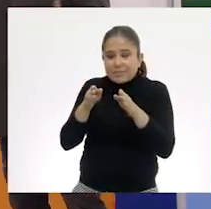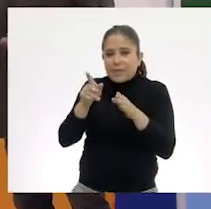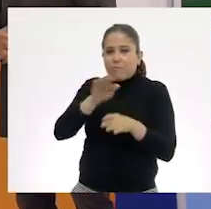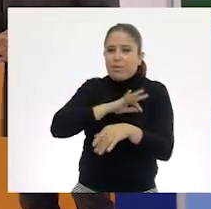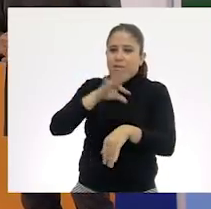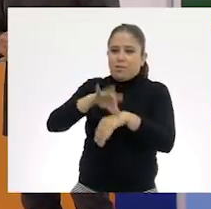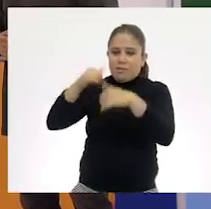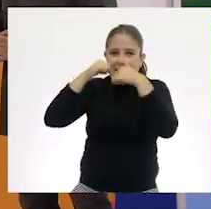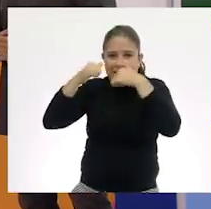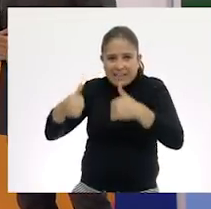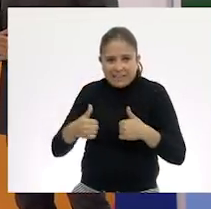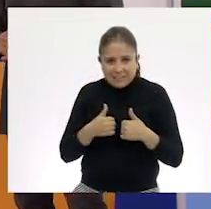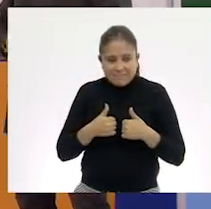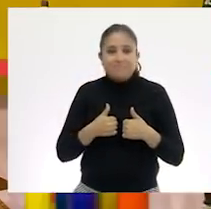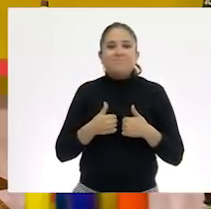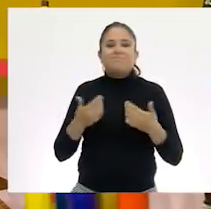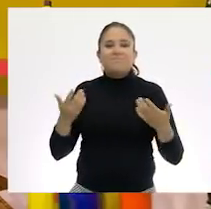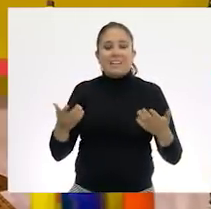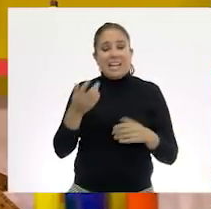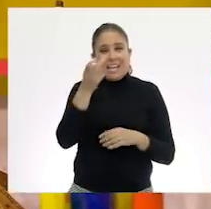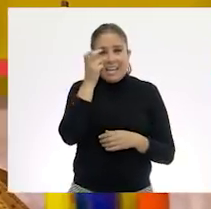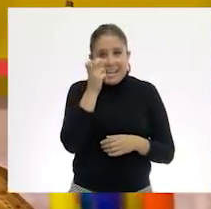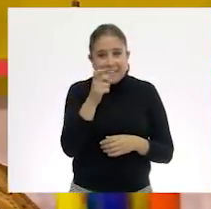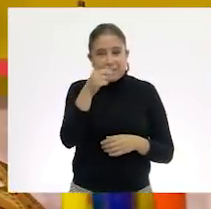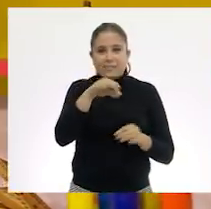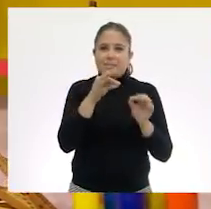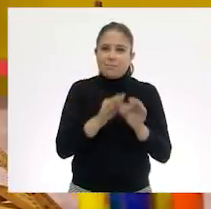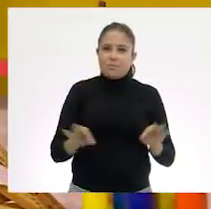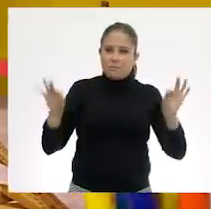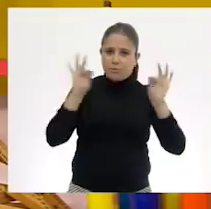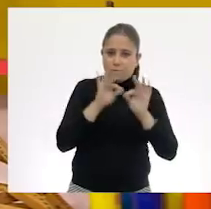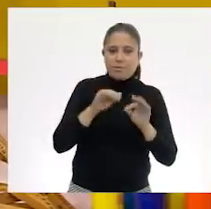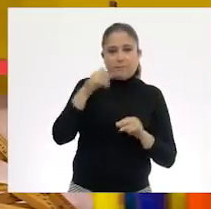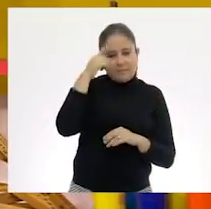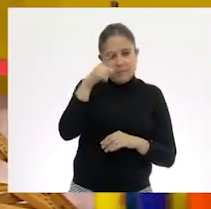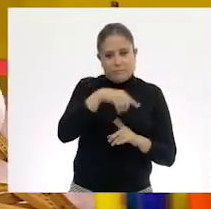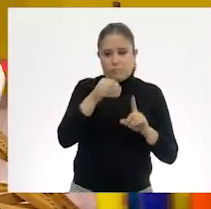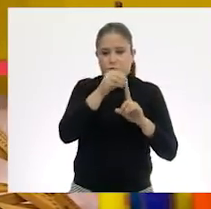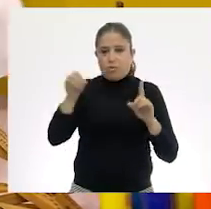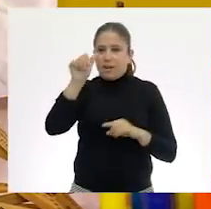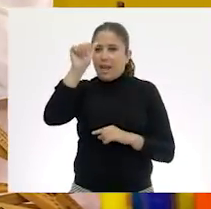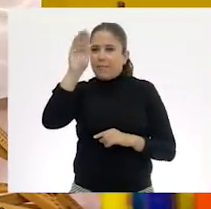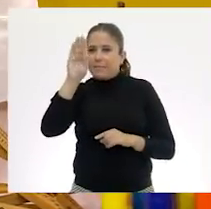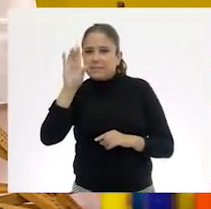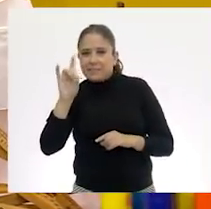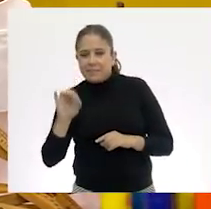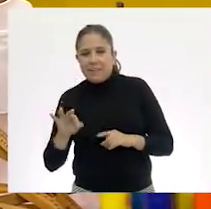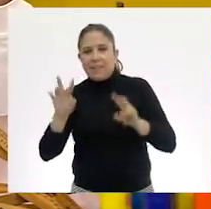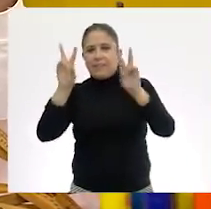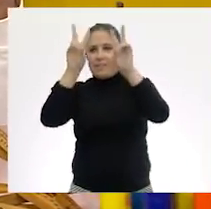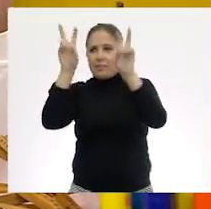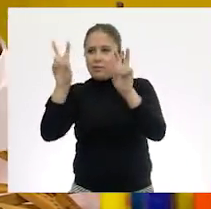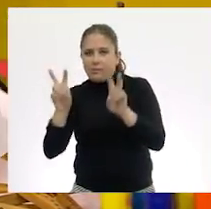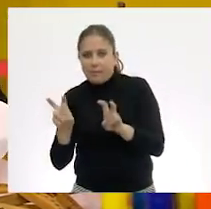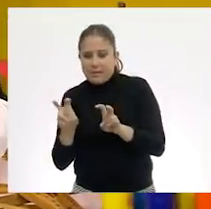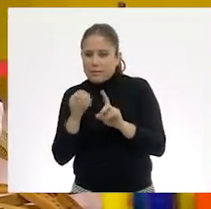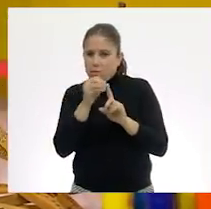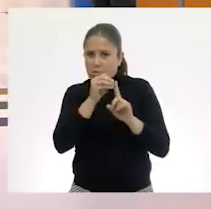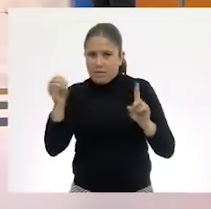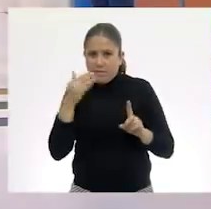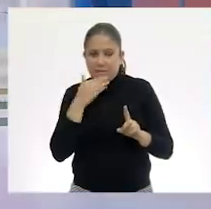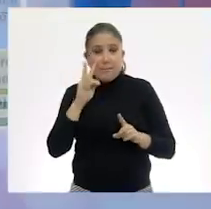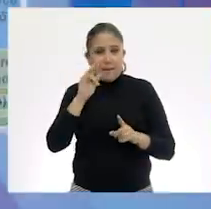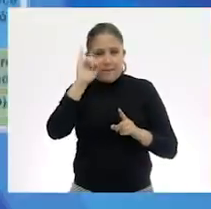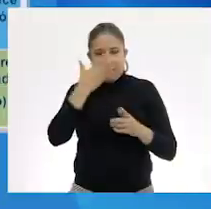que te va a ayudar. Efectivamente, y por eso es justamente lo importante de tenerlo todo en orden alfabético, incluso con los títulos muy bien organizados. Vamos